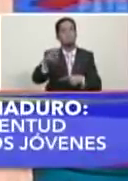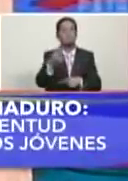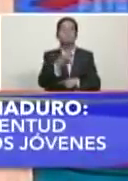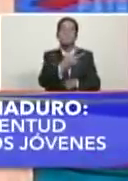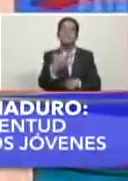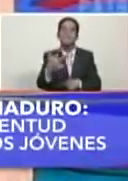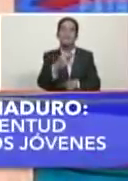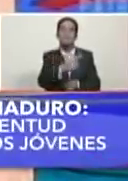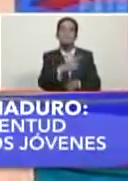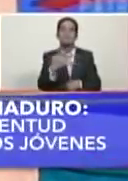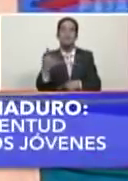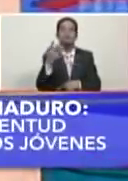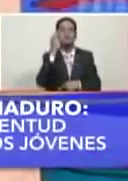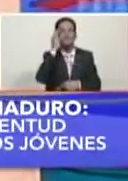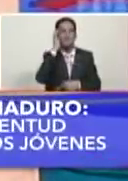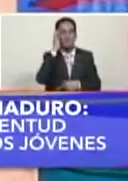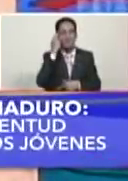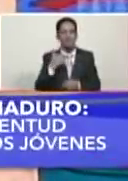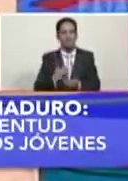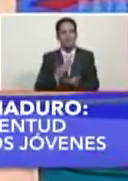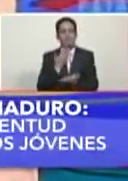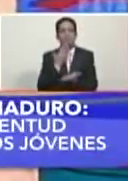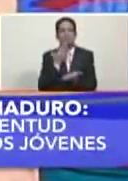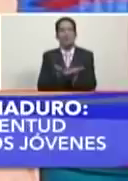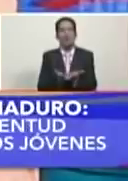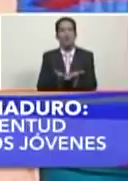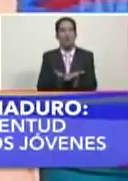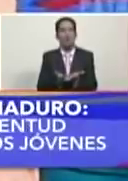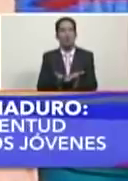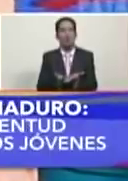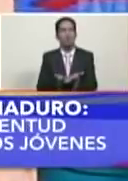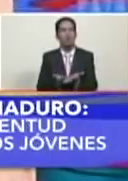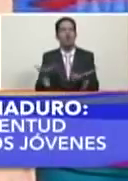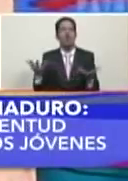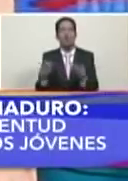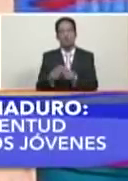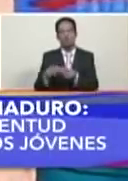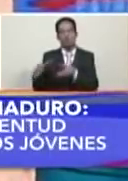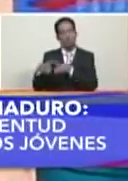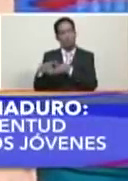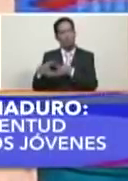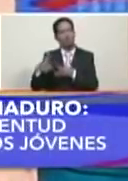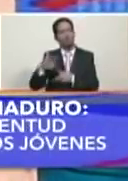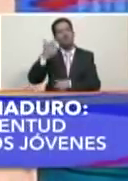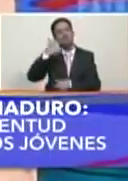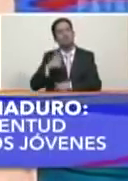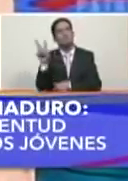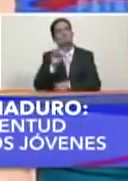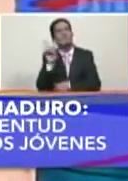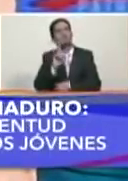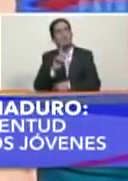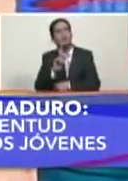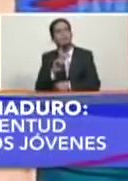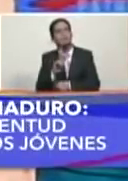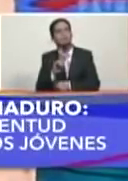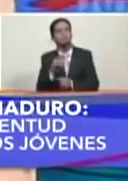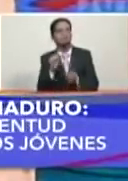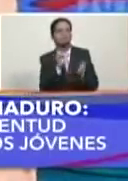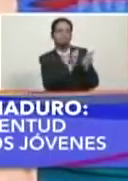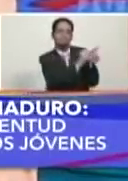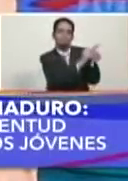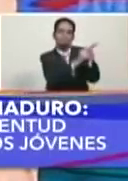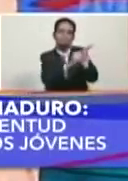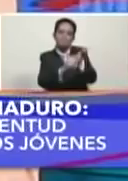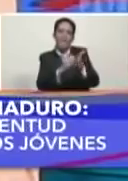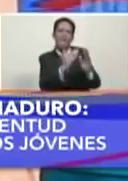de febrero, yo les propongo, junto al movimiento Somos Venezuela, una visita casa por casa para